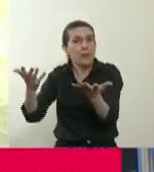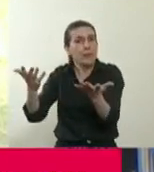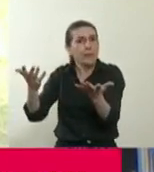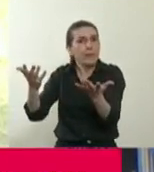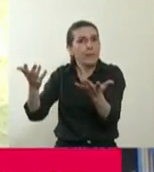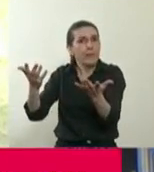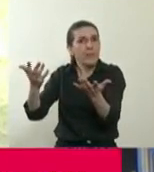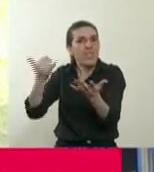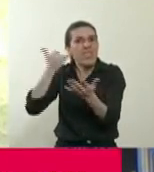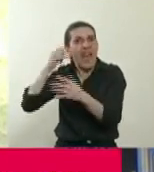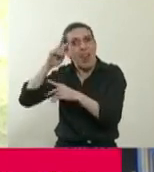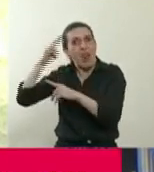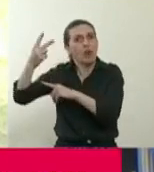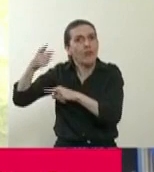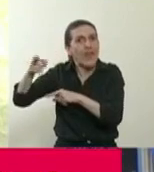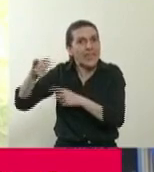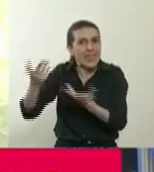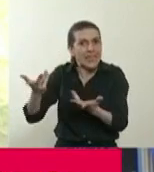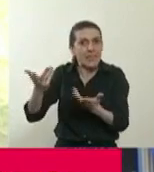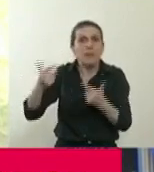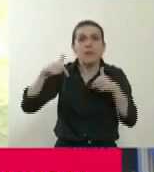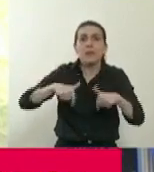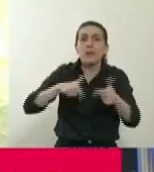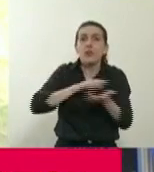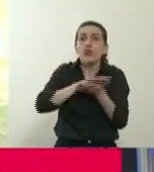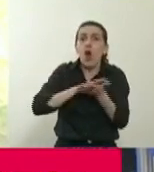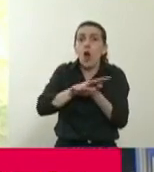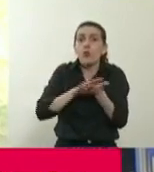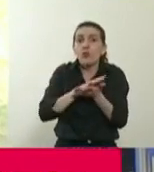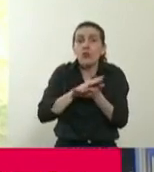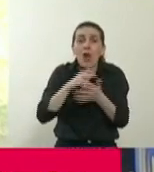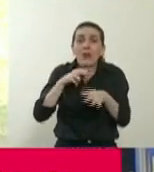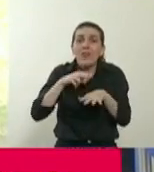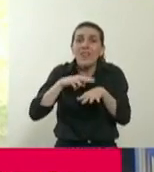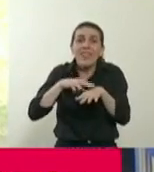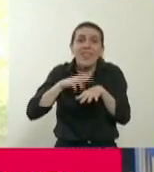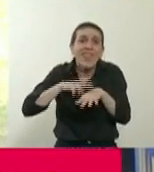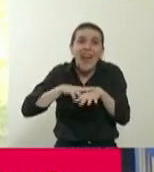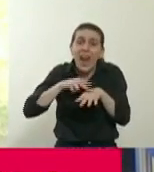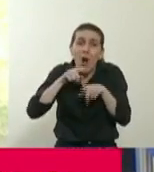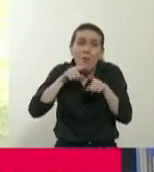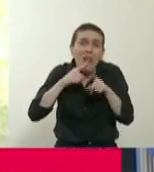Y no tenemos más solución, no puedo recomendarles otra solución que cuidarse.